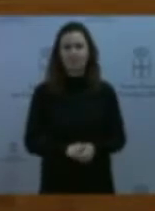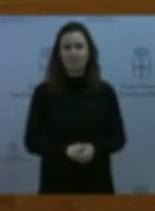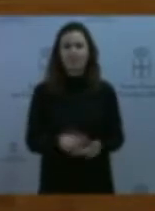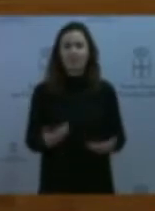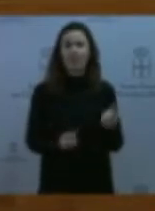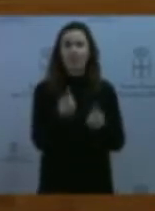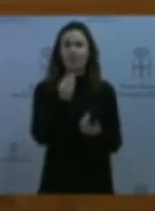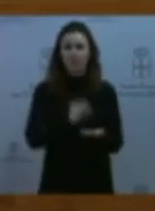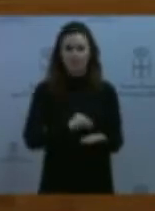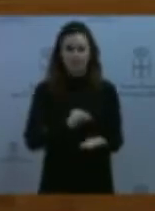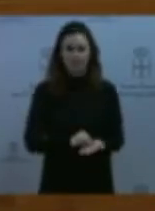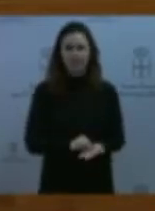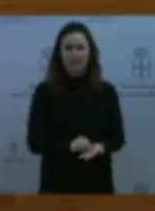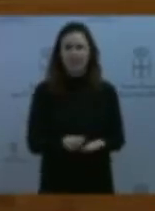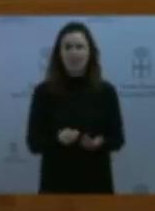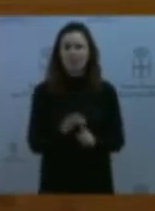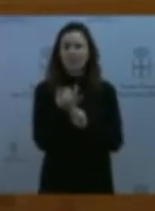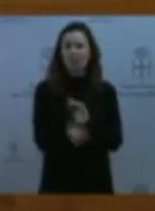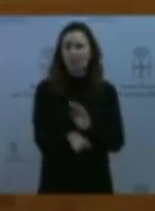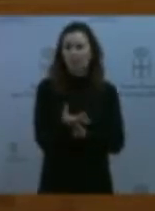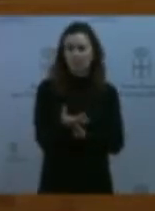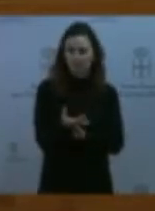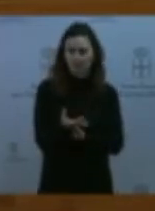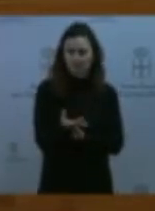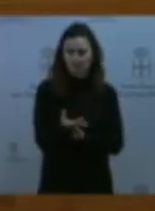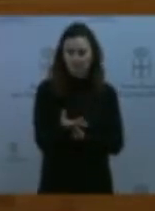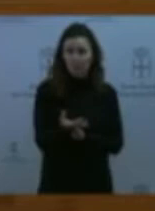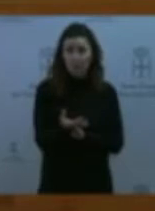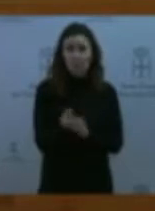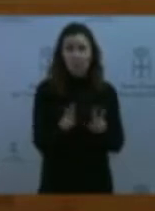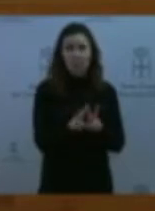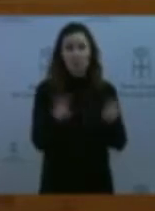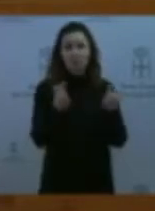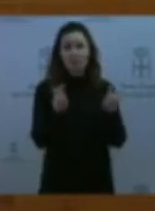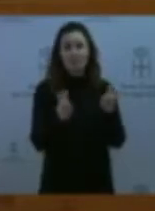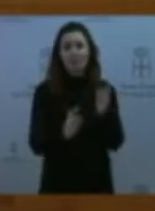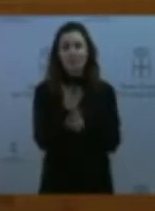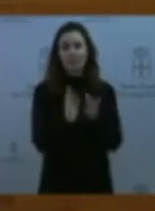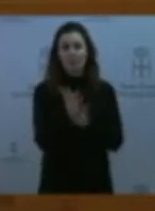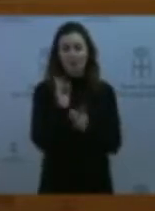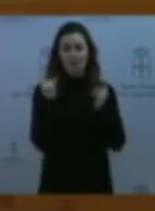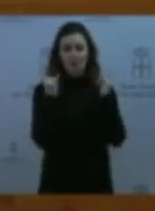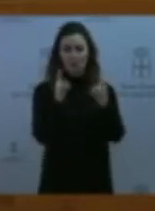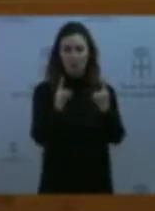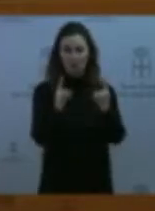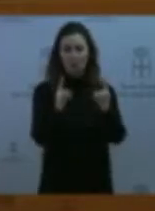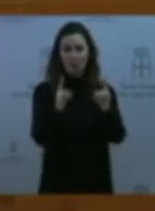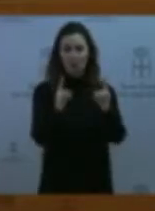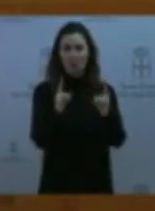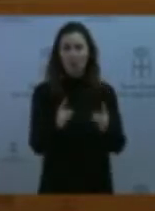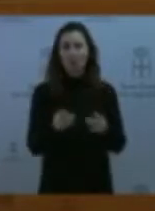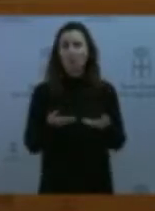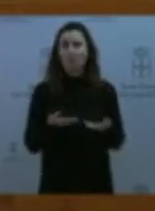pasando cuando una cuestión como los incendios forestales se aborda desde la